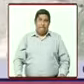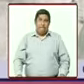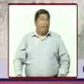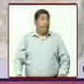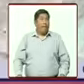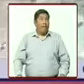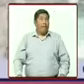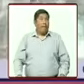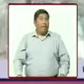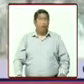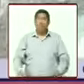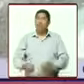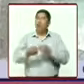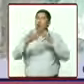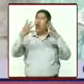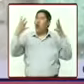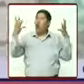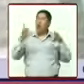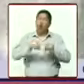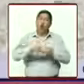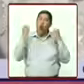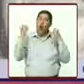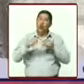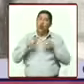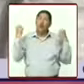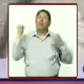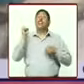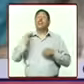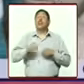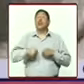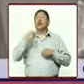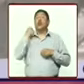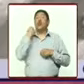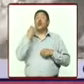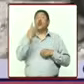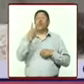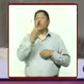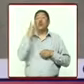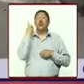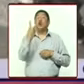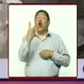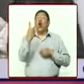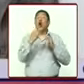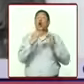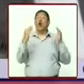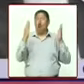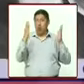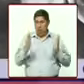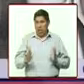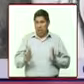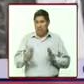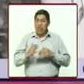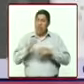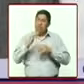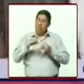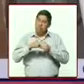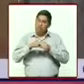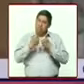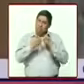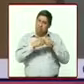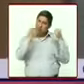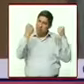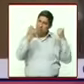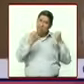Bueno, hay un daño considerable en este inmueble. Sí, tenemos 2 inmuebles que están con daños materiales.